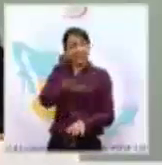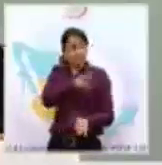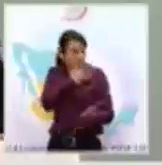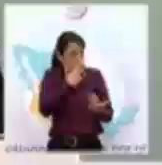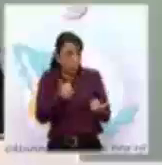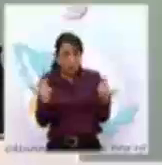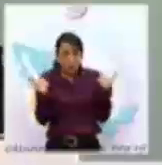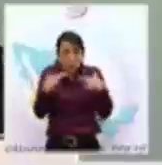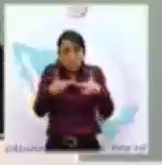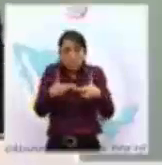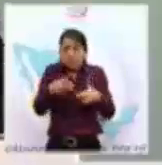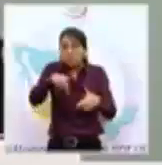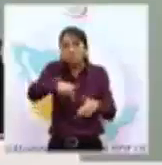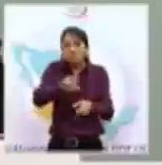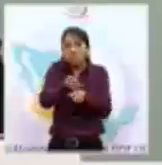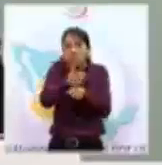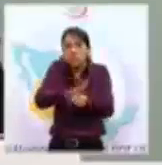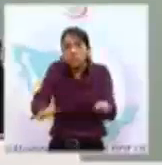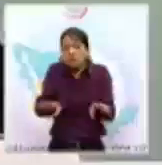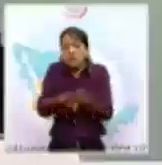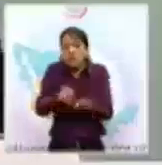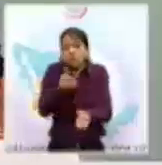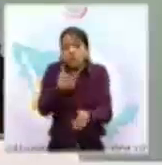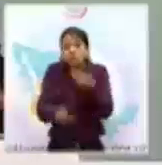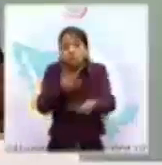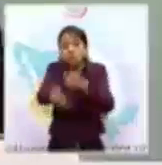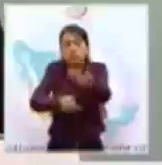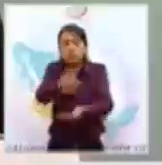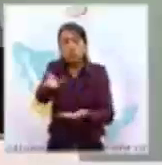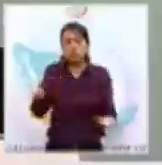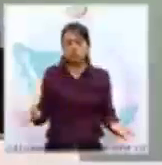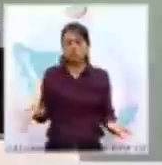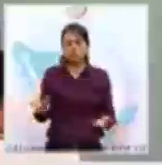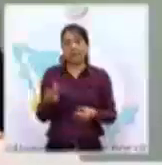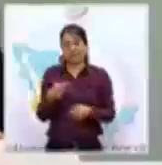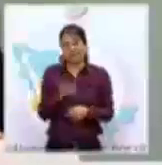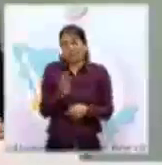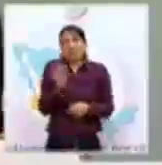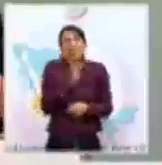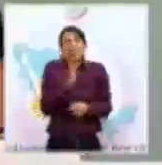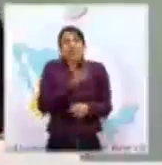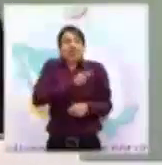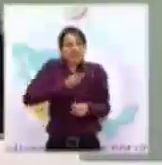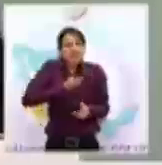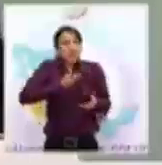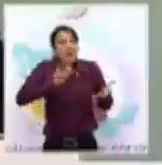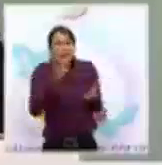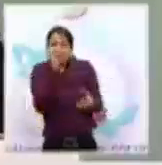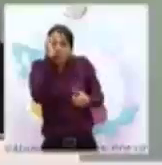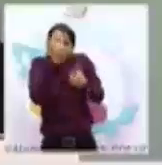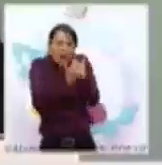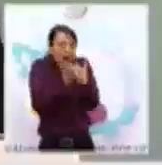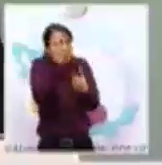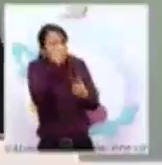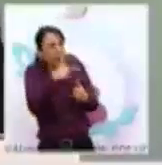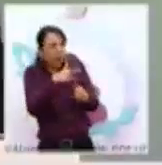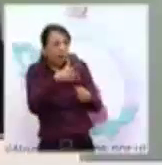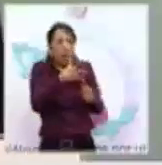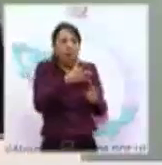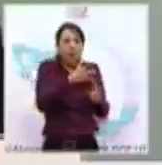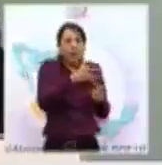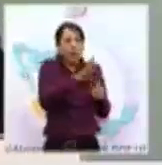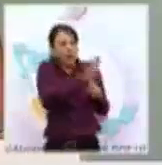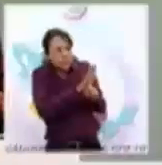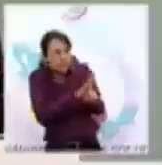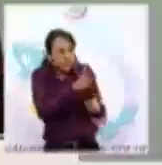que lo eligieron y que a lo mejor no fuera su primera opción, pero en el camino se enamoraron, lo que sea. Pero si no encontramos una